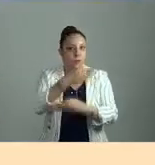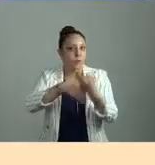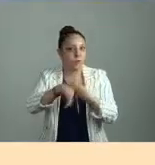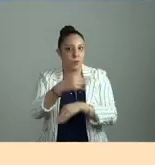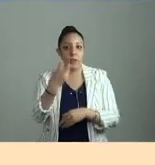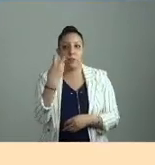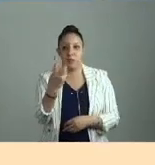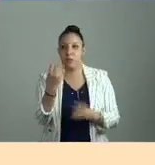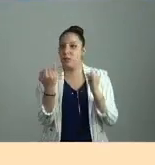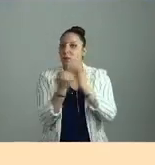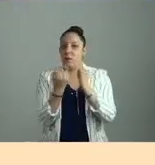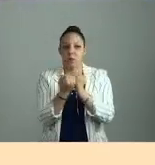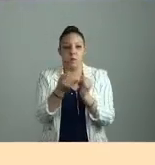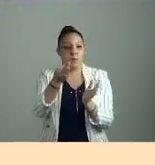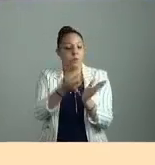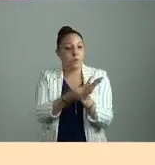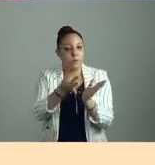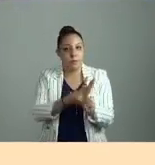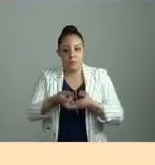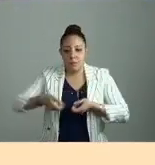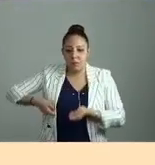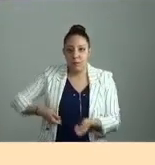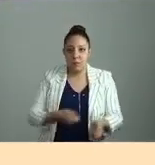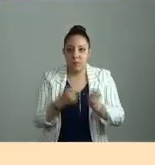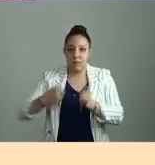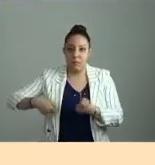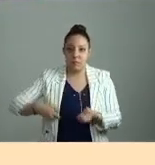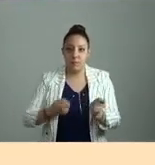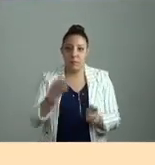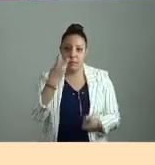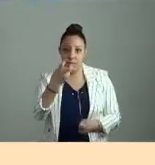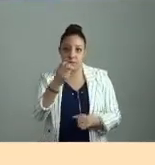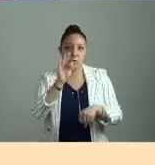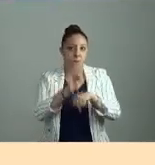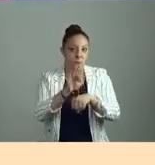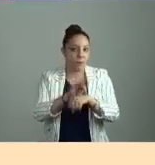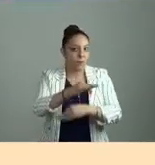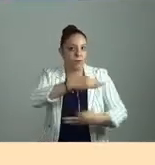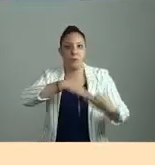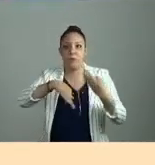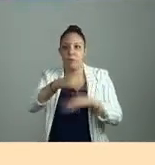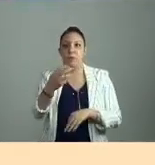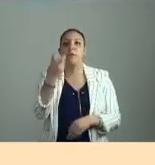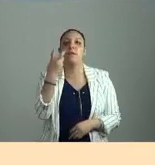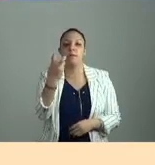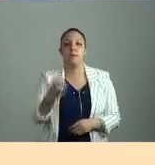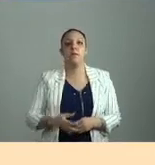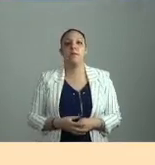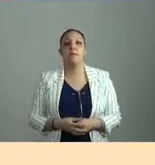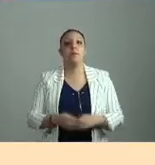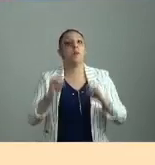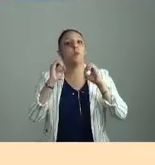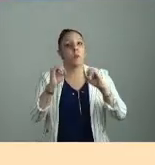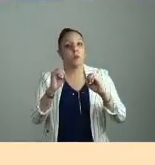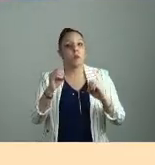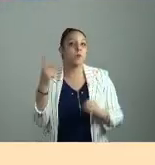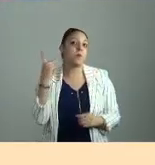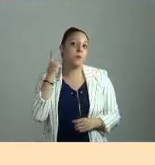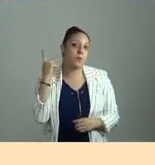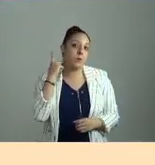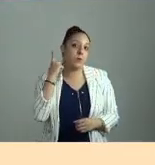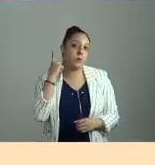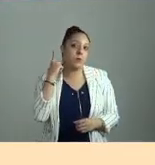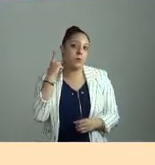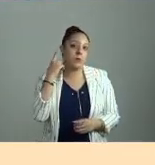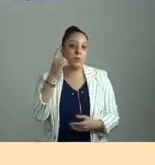contra no la no toda la política de la autopista